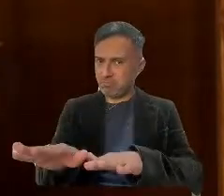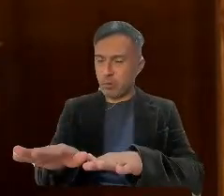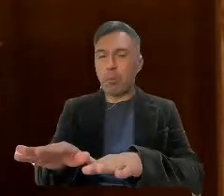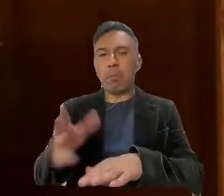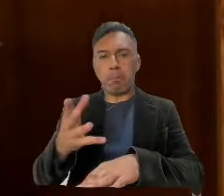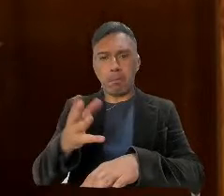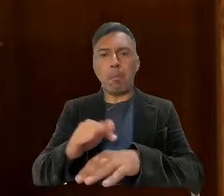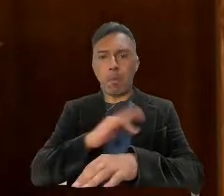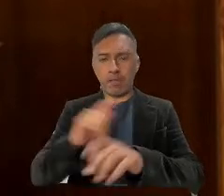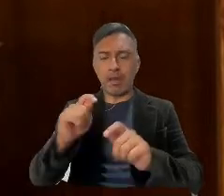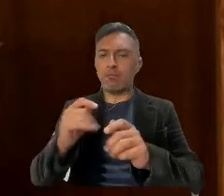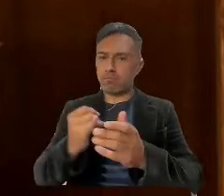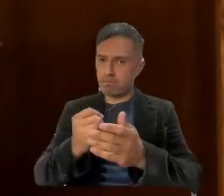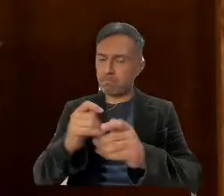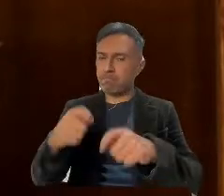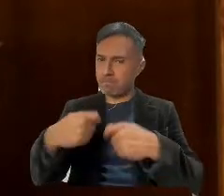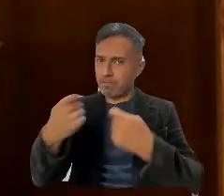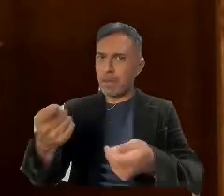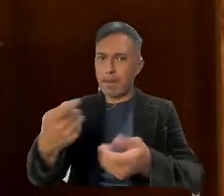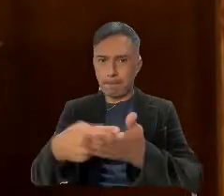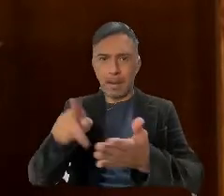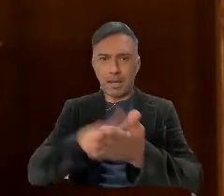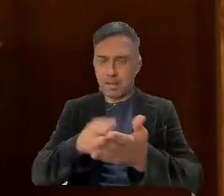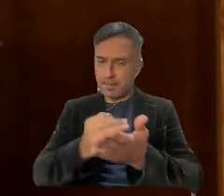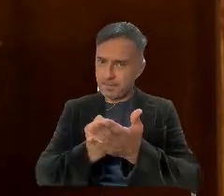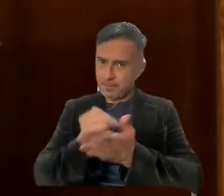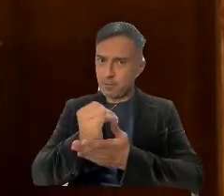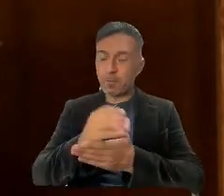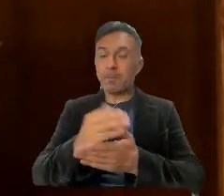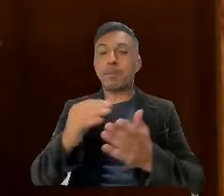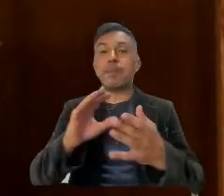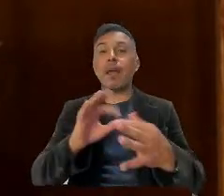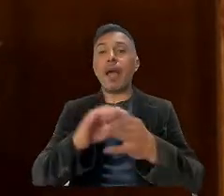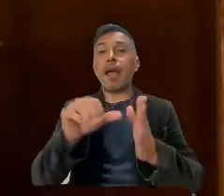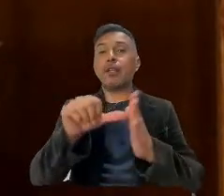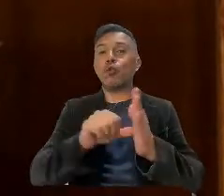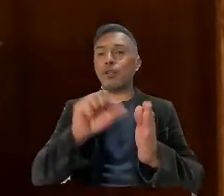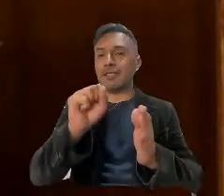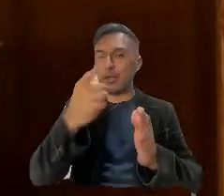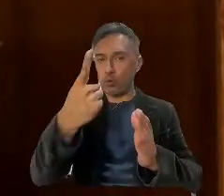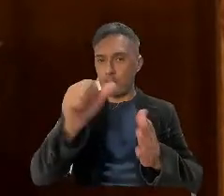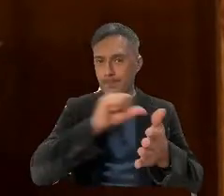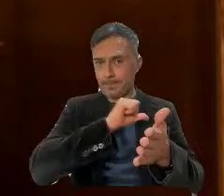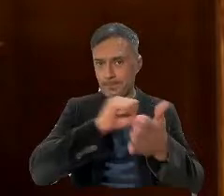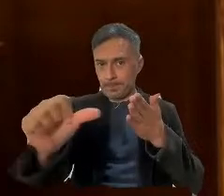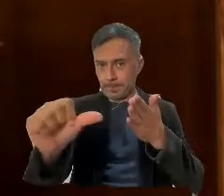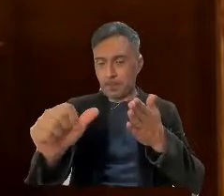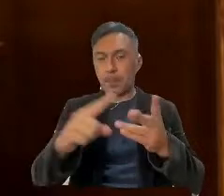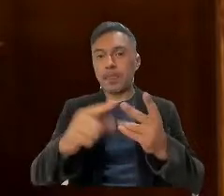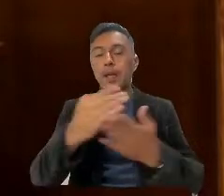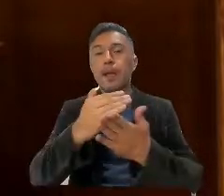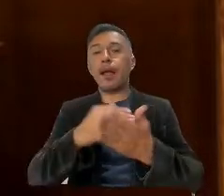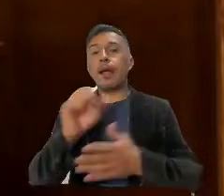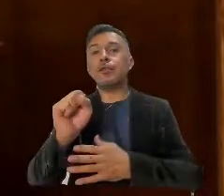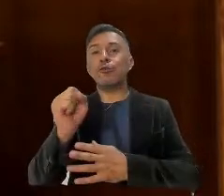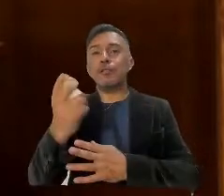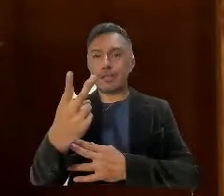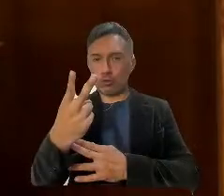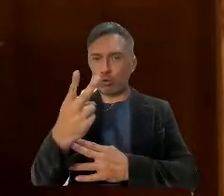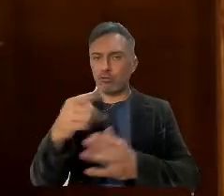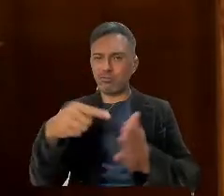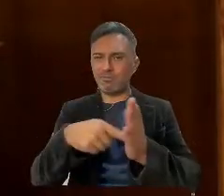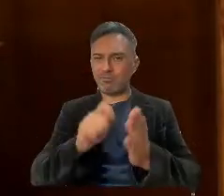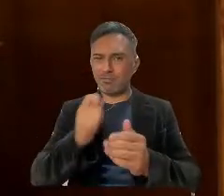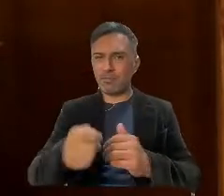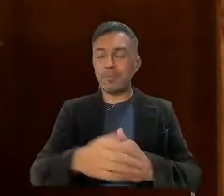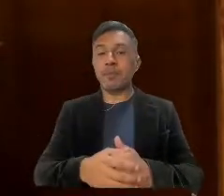plaza definitiva. Artículo 61, derogado. Artículo 62, el personal de educación